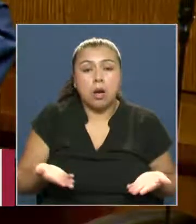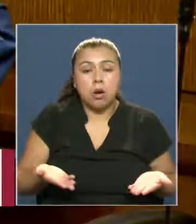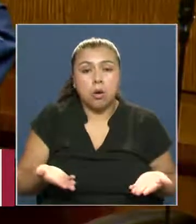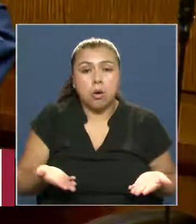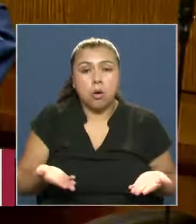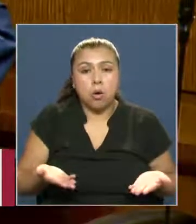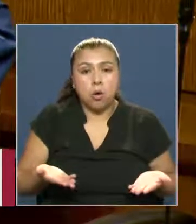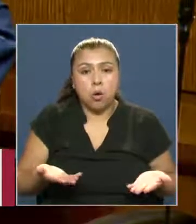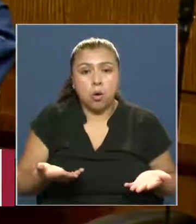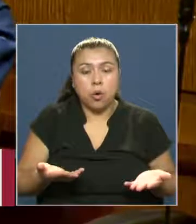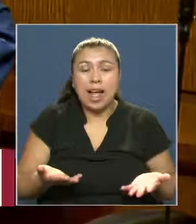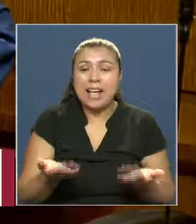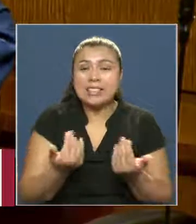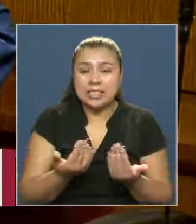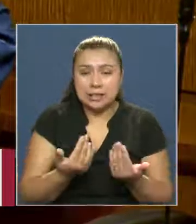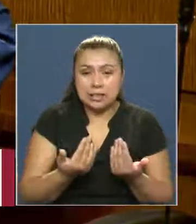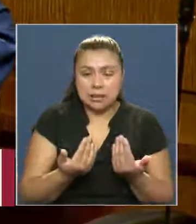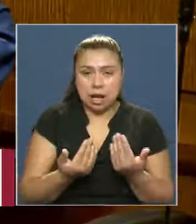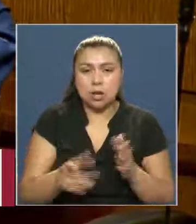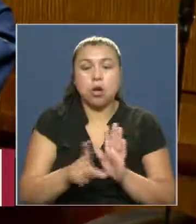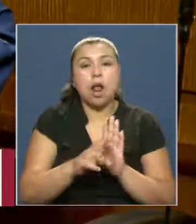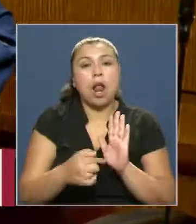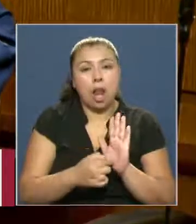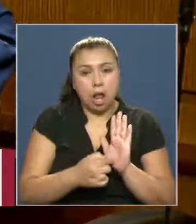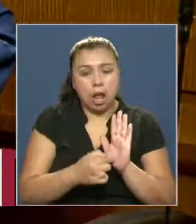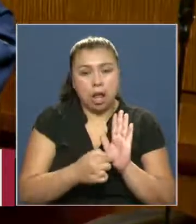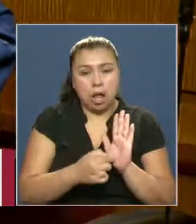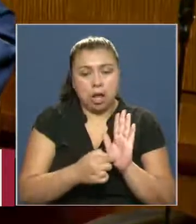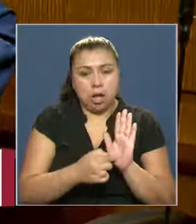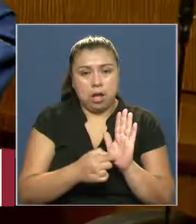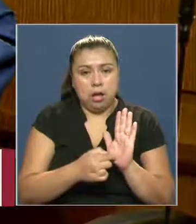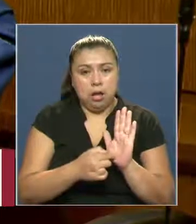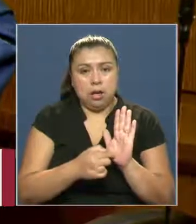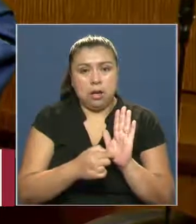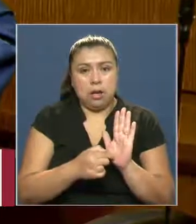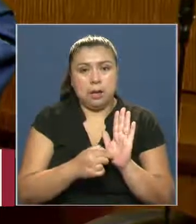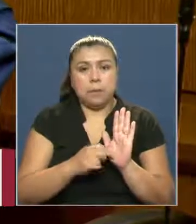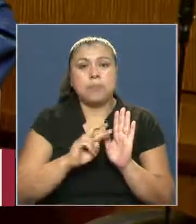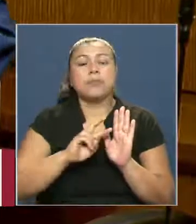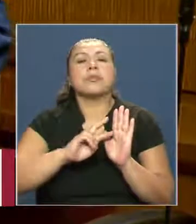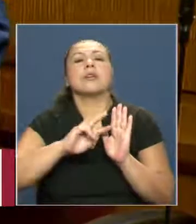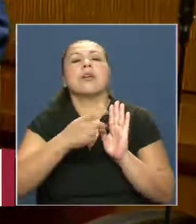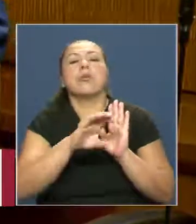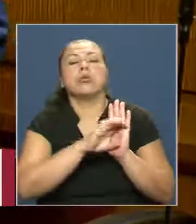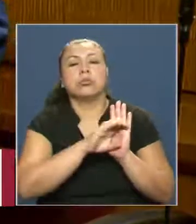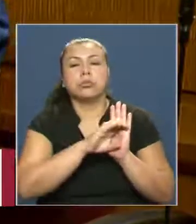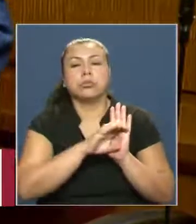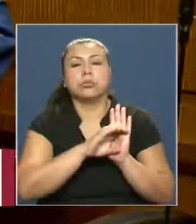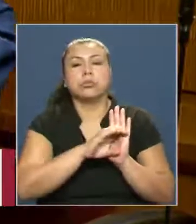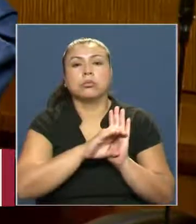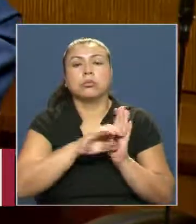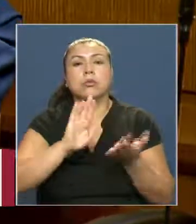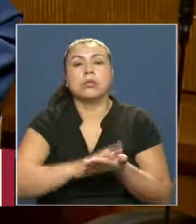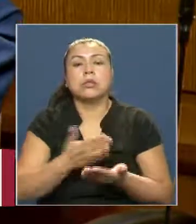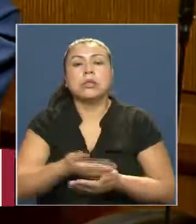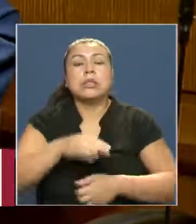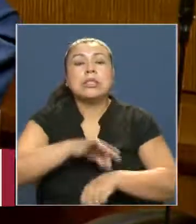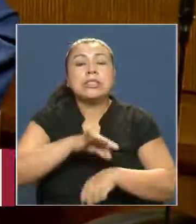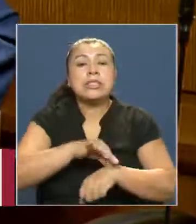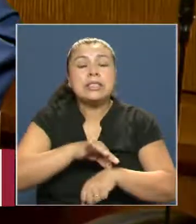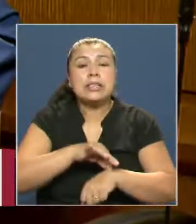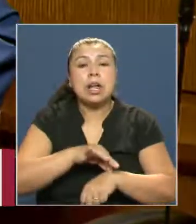hace imperiosamente necesario que tengamos una legislación que modifique el actual Código Sanitario y que permita